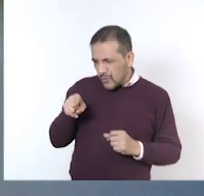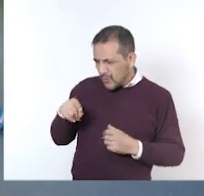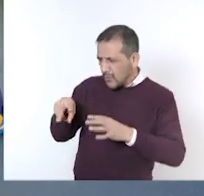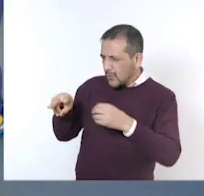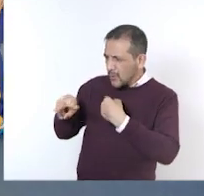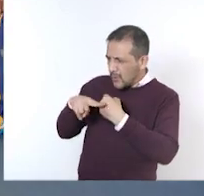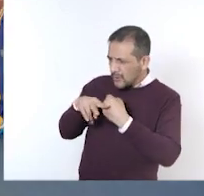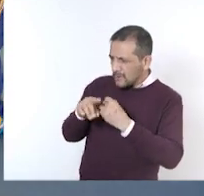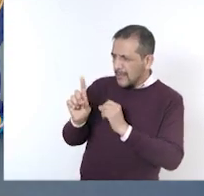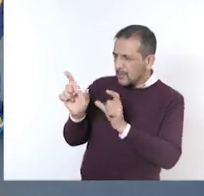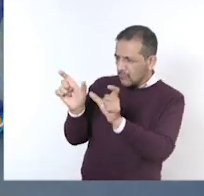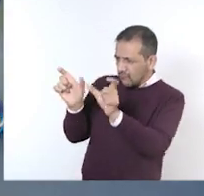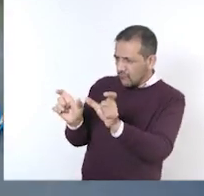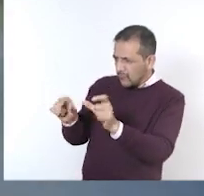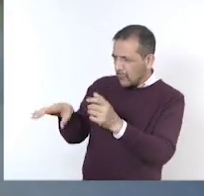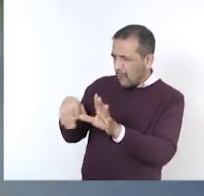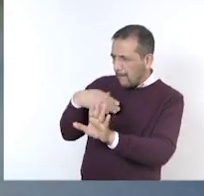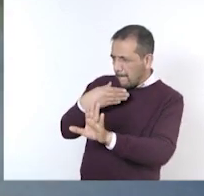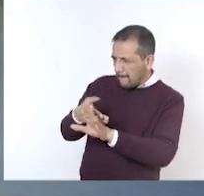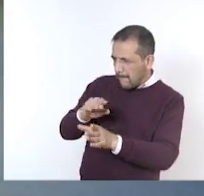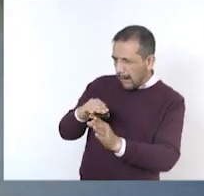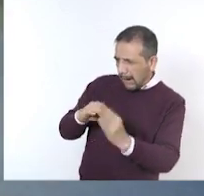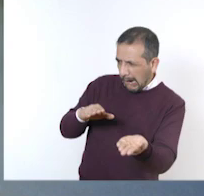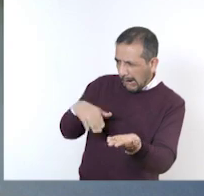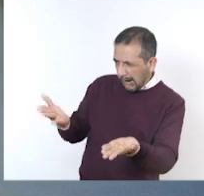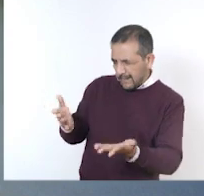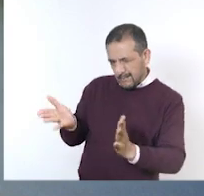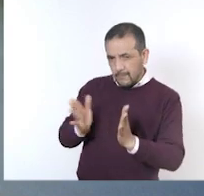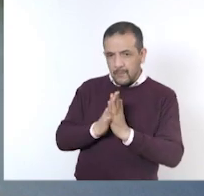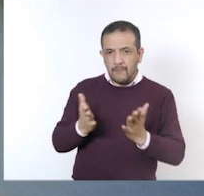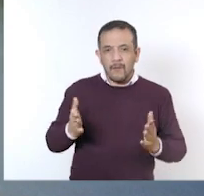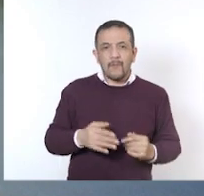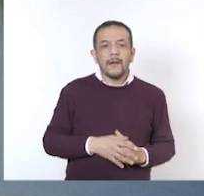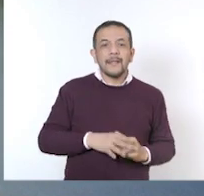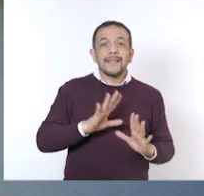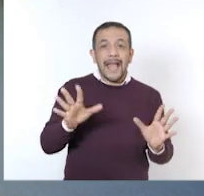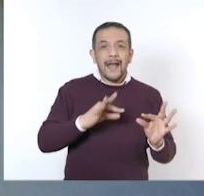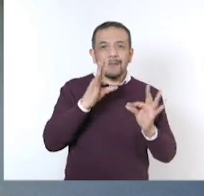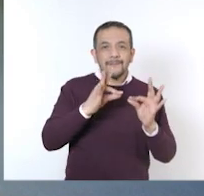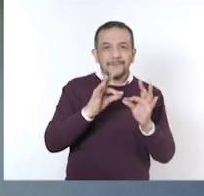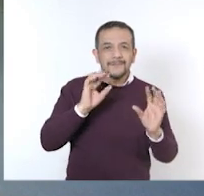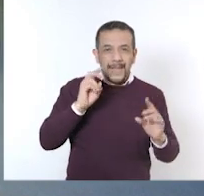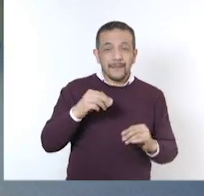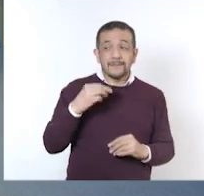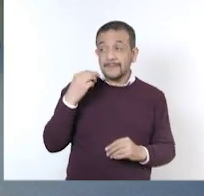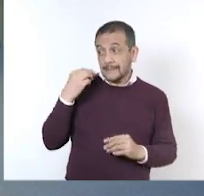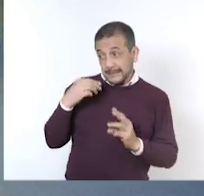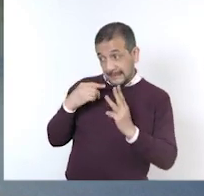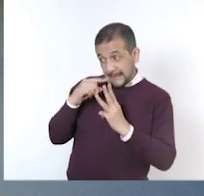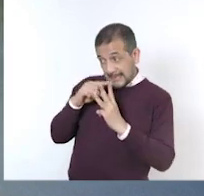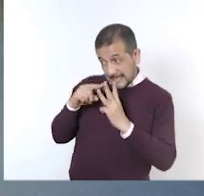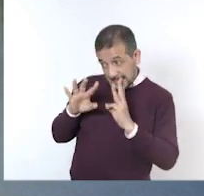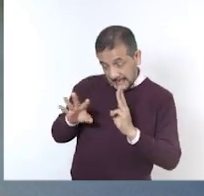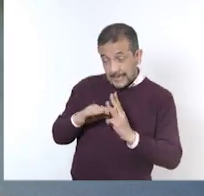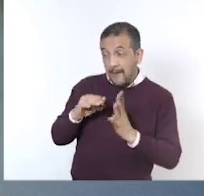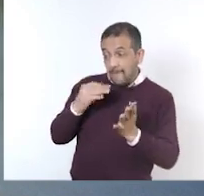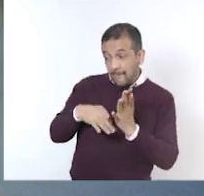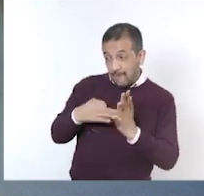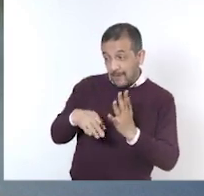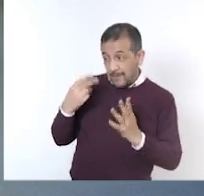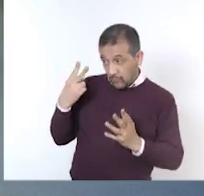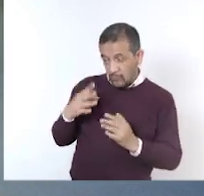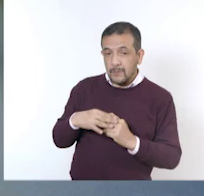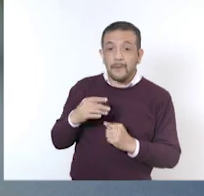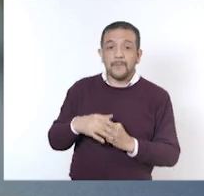Estás tirando las defensas, Jesús. Va, va, de ese lado. Allá. Venga, venga. Ahí está. Tres. Te faltan dos, Jesús. Venga,